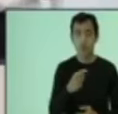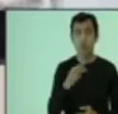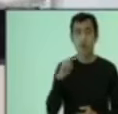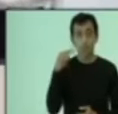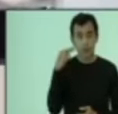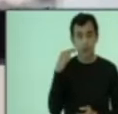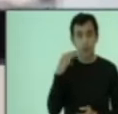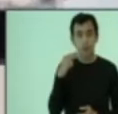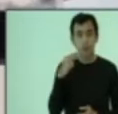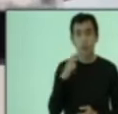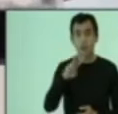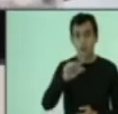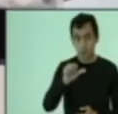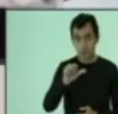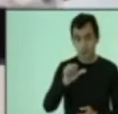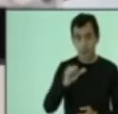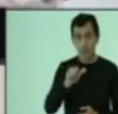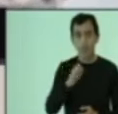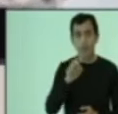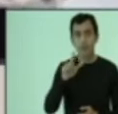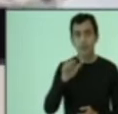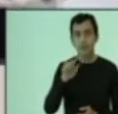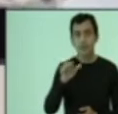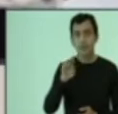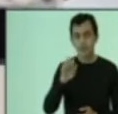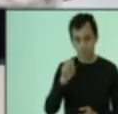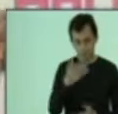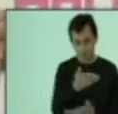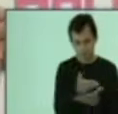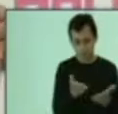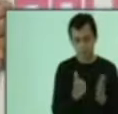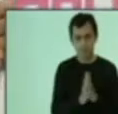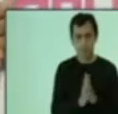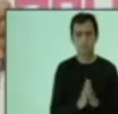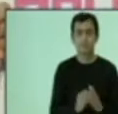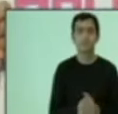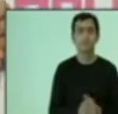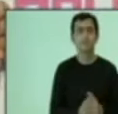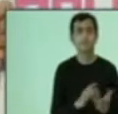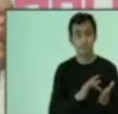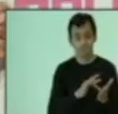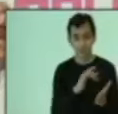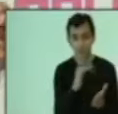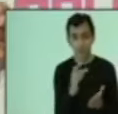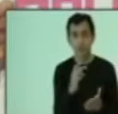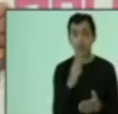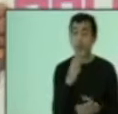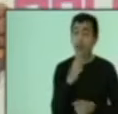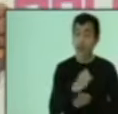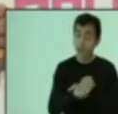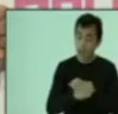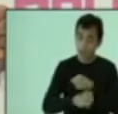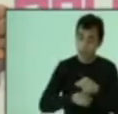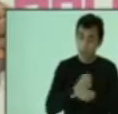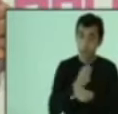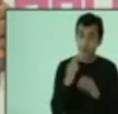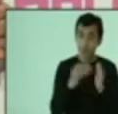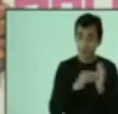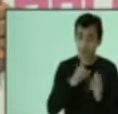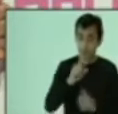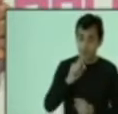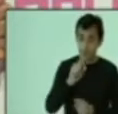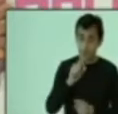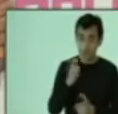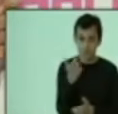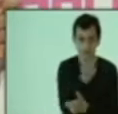Elizabeth Montiel Velázquez. Adelante, por favor. Gracias. El 2020 fue un año difícil en materia económica.